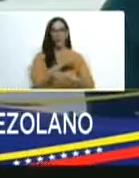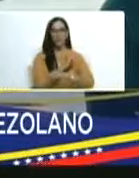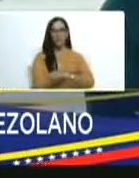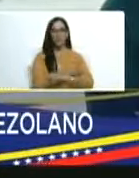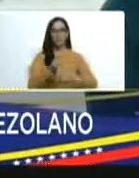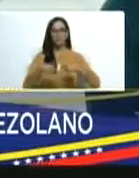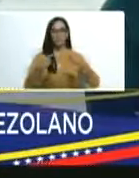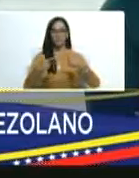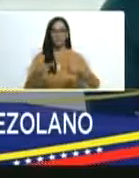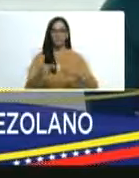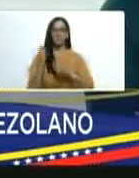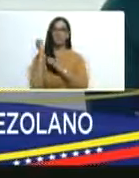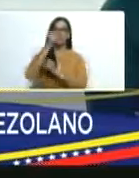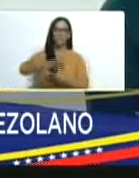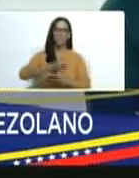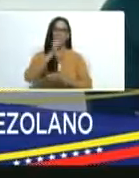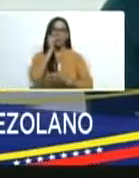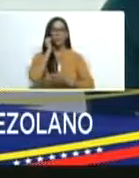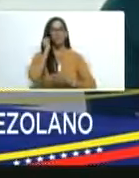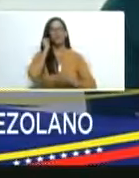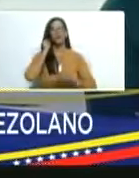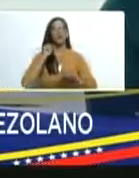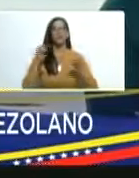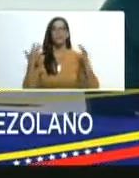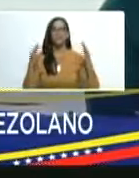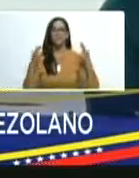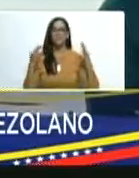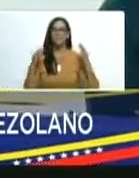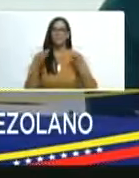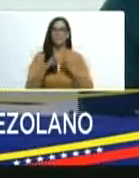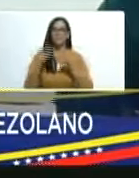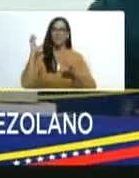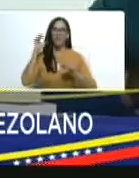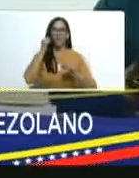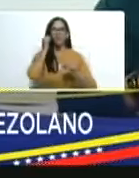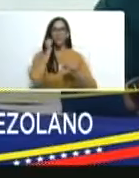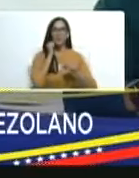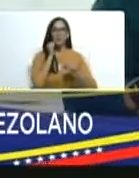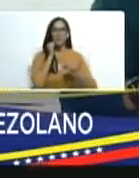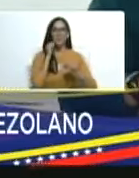Popular de Pescadoras y Pescadores de todo el Estado Sucre.